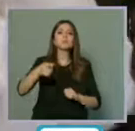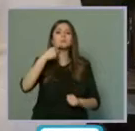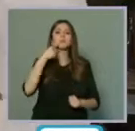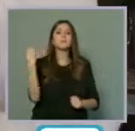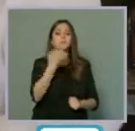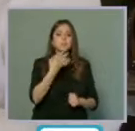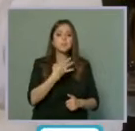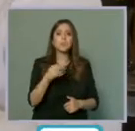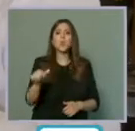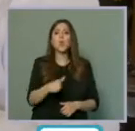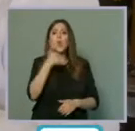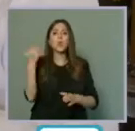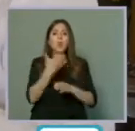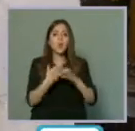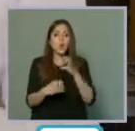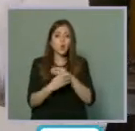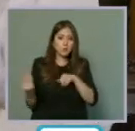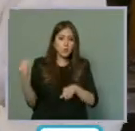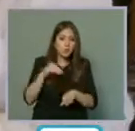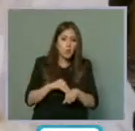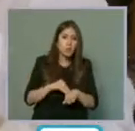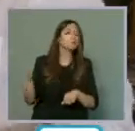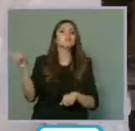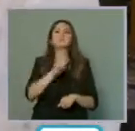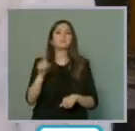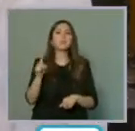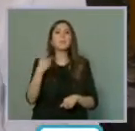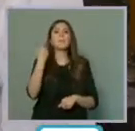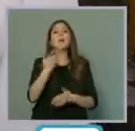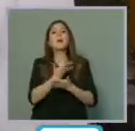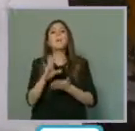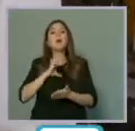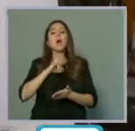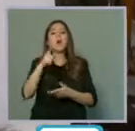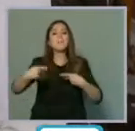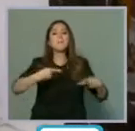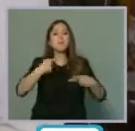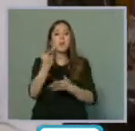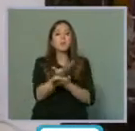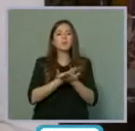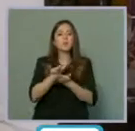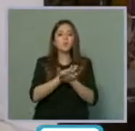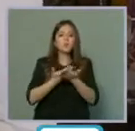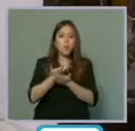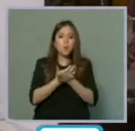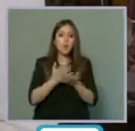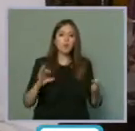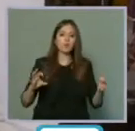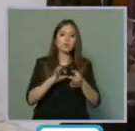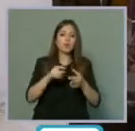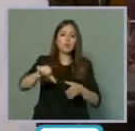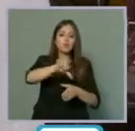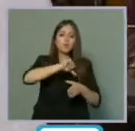¿No Y- se le echa otra cosa? No. Sí, Pero pero- hay una sopa que hacemos juntos con esta